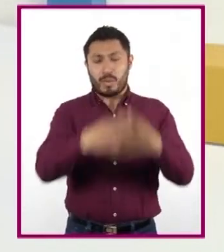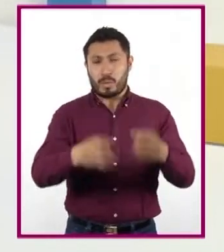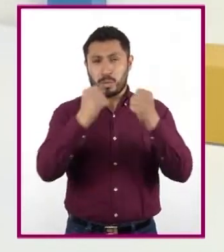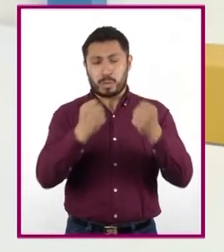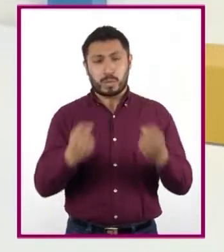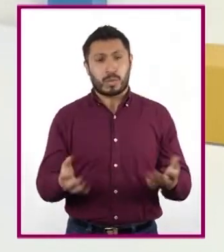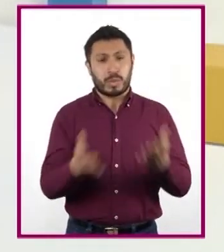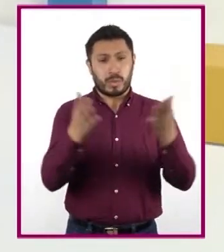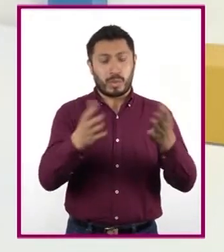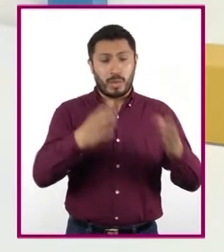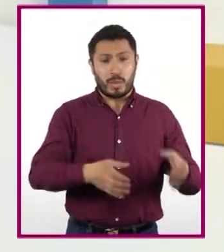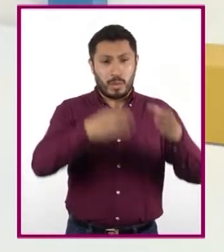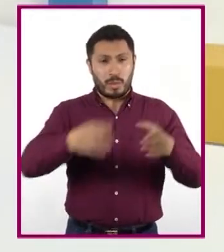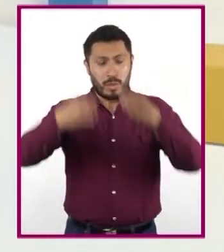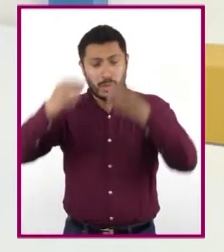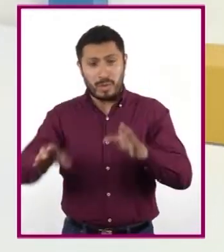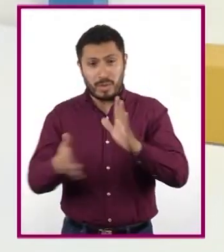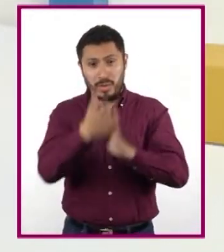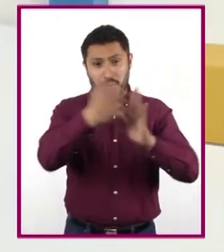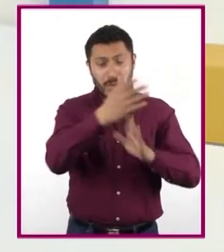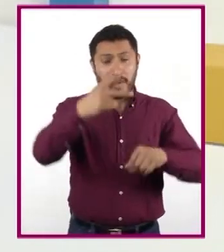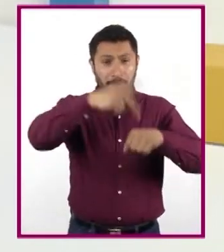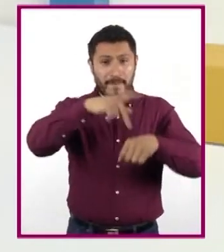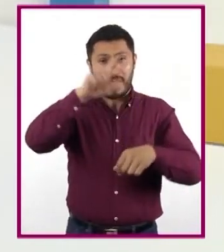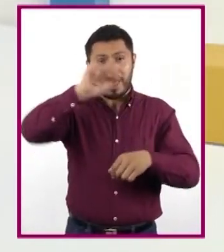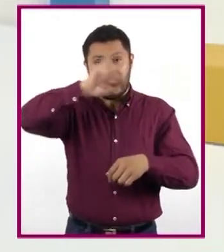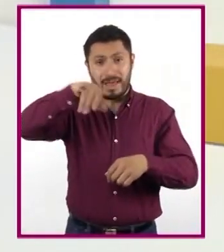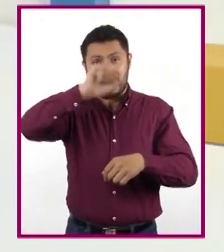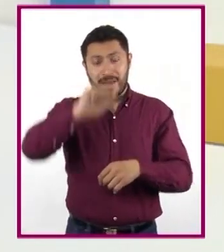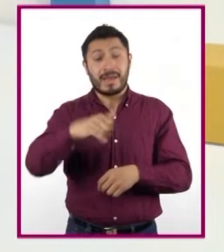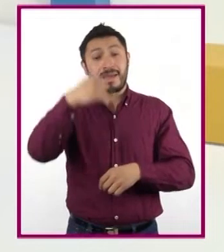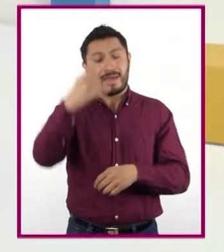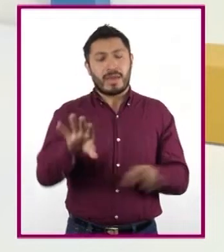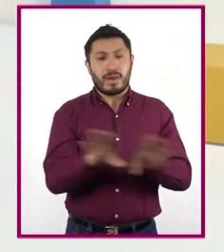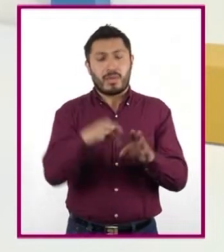fortalezas monumentales edificadas con piedra de laja y con una